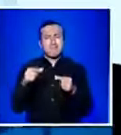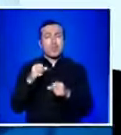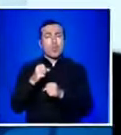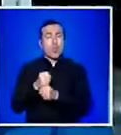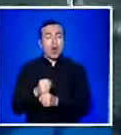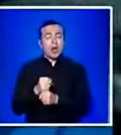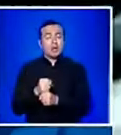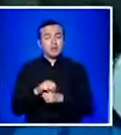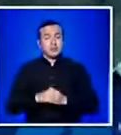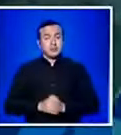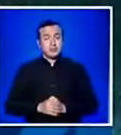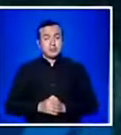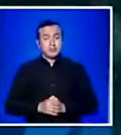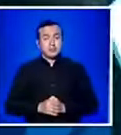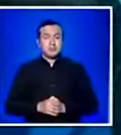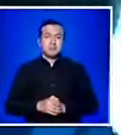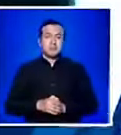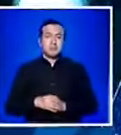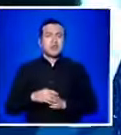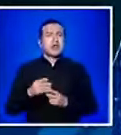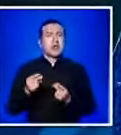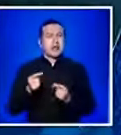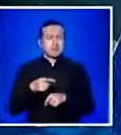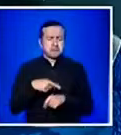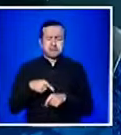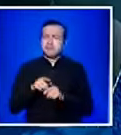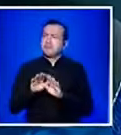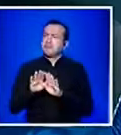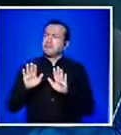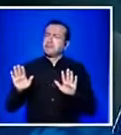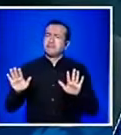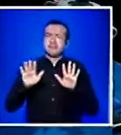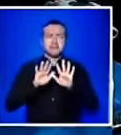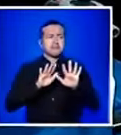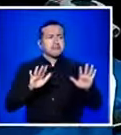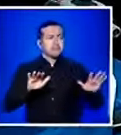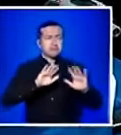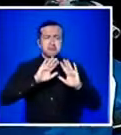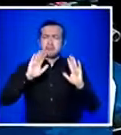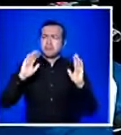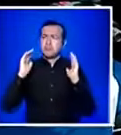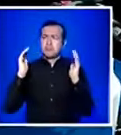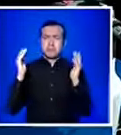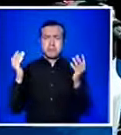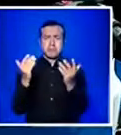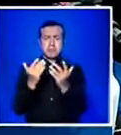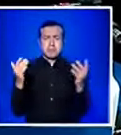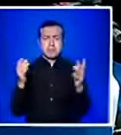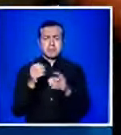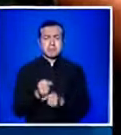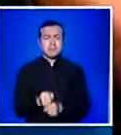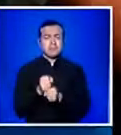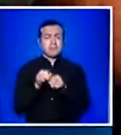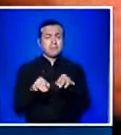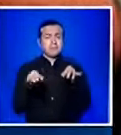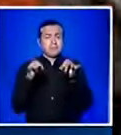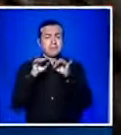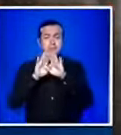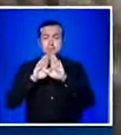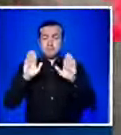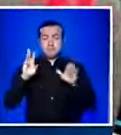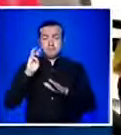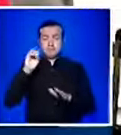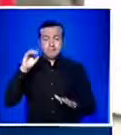La instalación de las láminas dura un par de horas y deberá cubrir todo el vidrio del vehículo. El semiblindaje en realidad es una lámina de